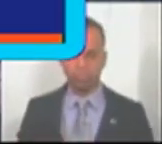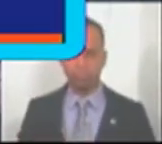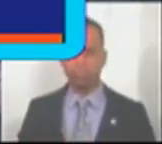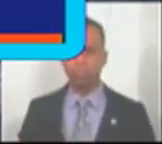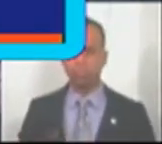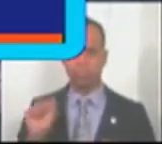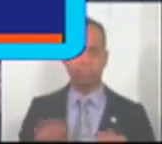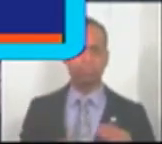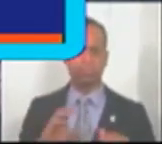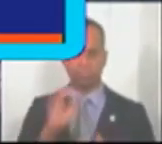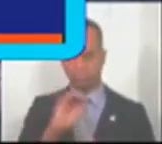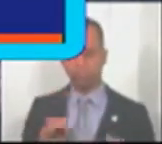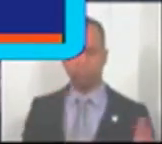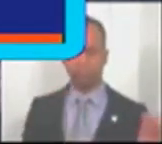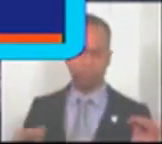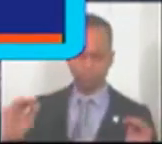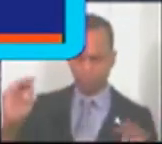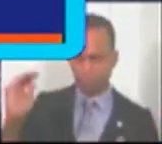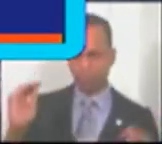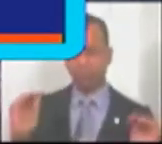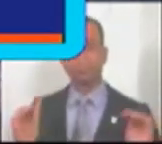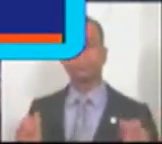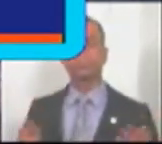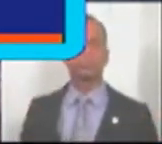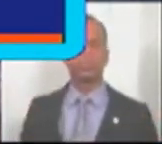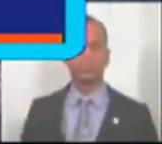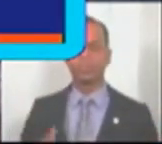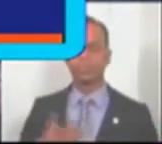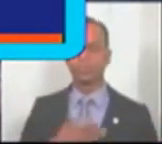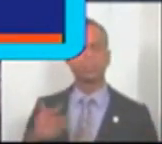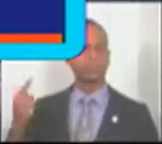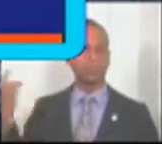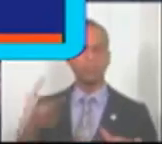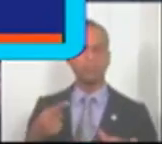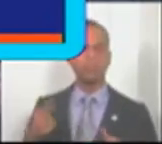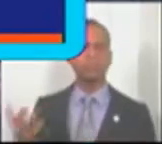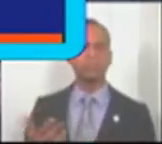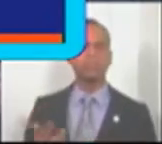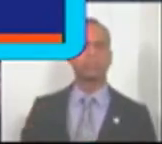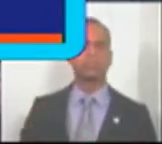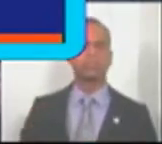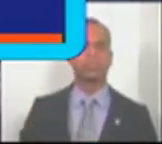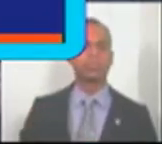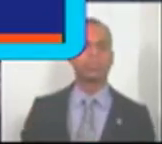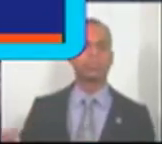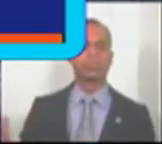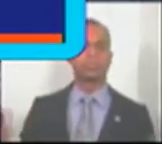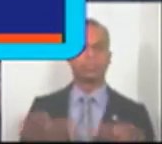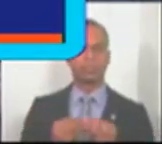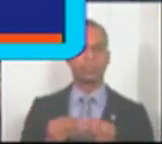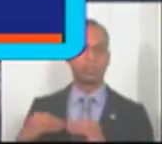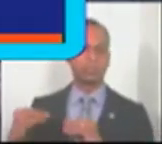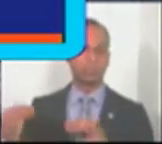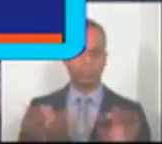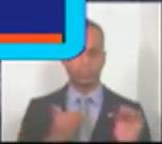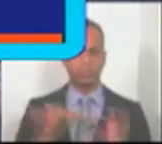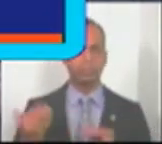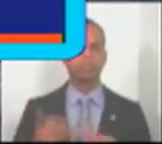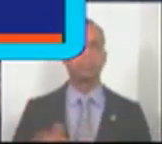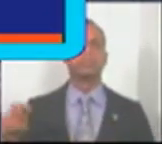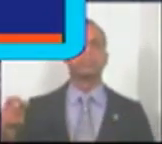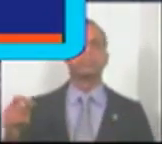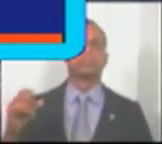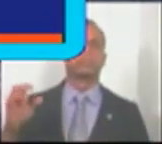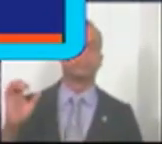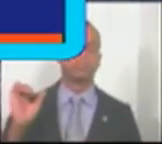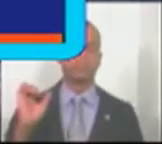el índice de desigualdad. Entonces, mi propósito entonces, ahí lo ven, era más igualdad. ¿Por qué ese